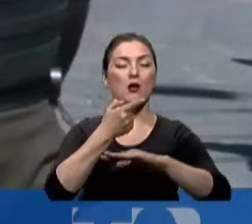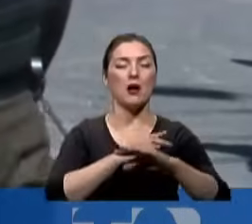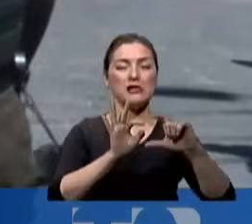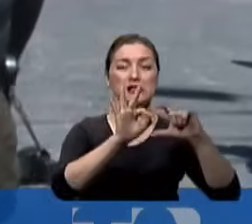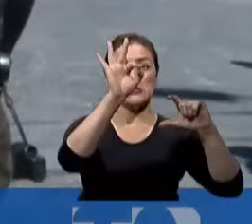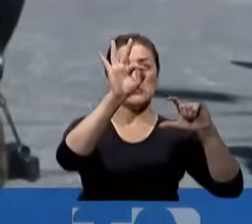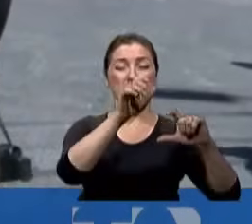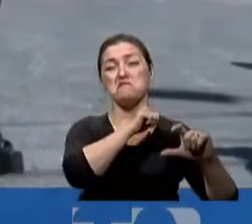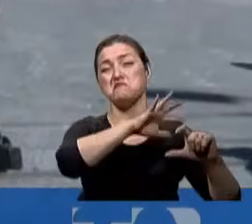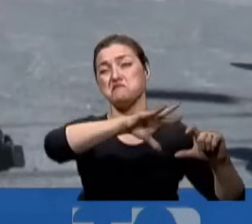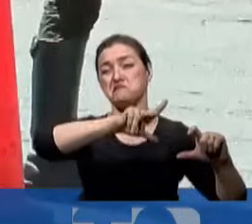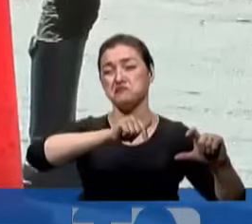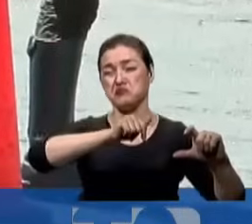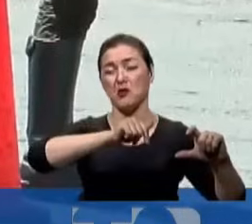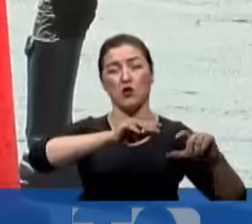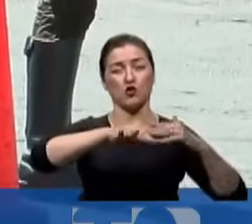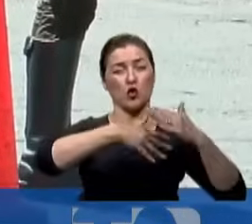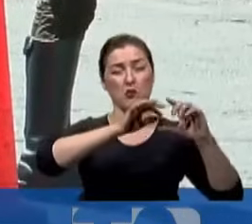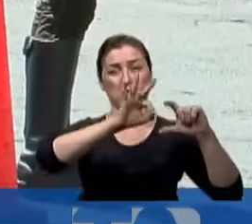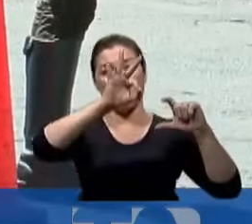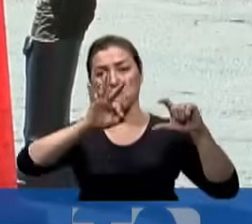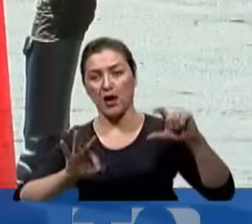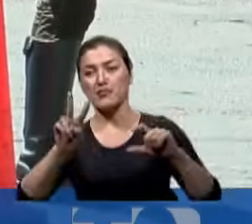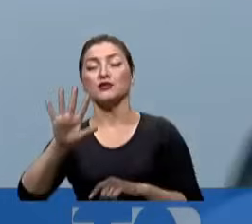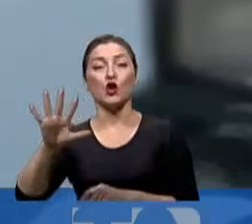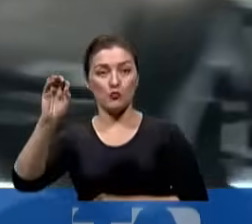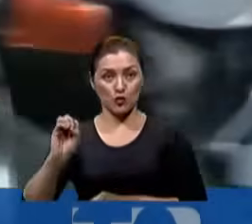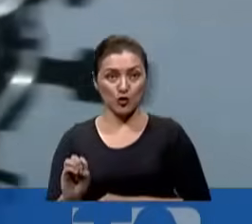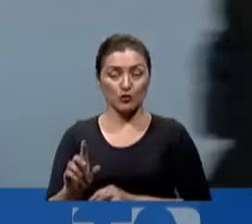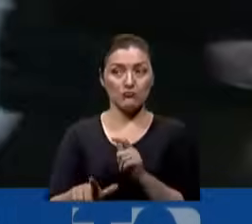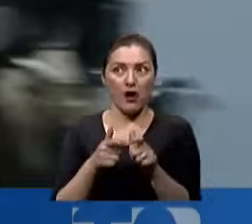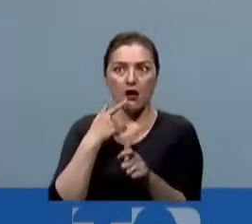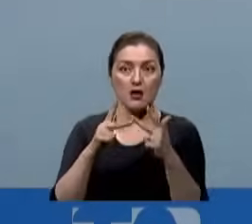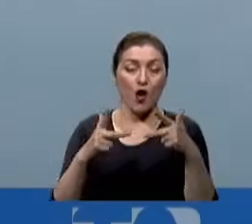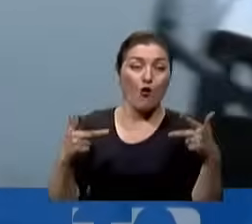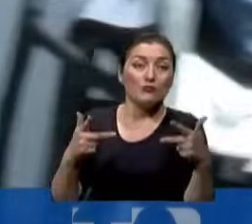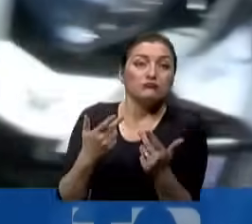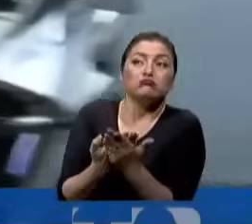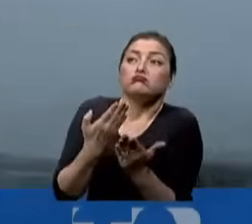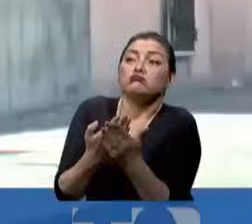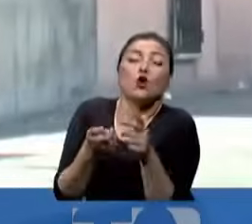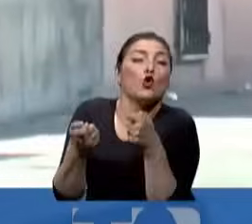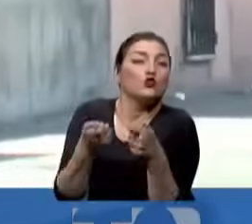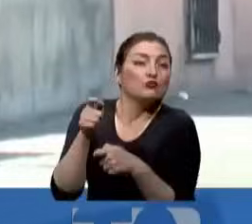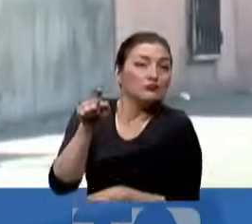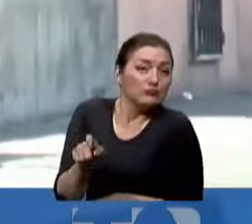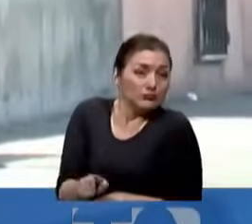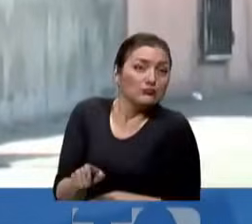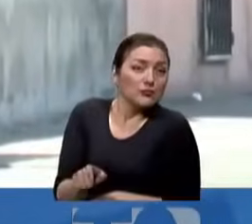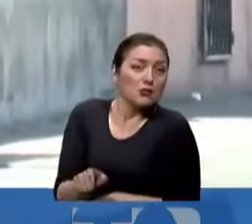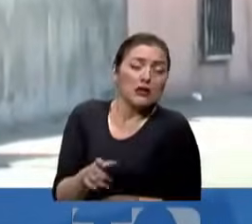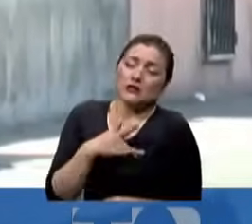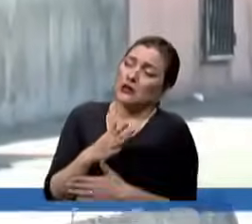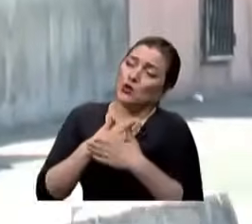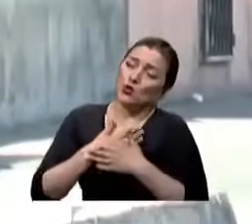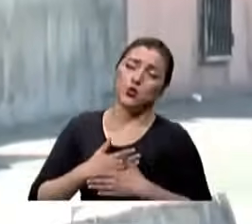del 25% de los delitos en este circuito. Sin embargo, los moradores de Chillogallo exigen mayor control para que regrese la paz a